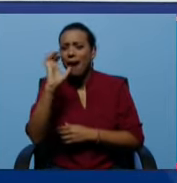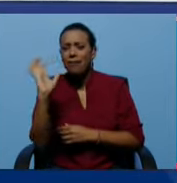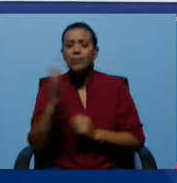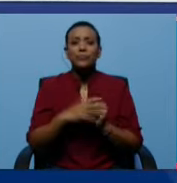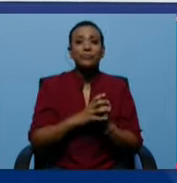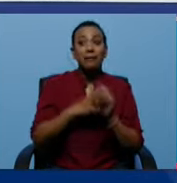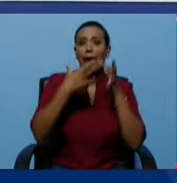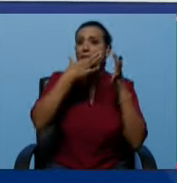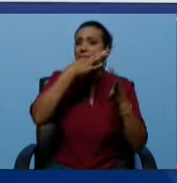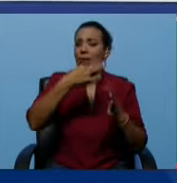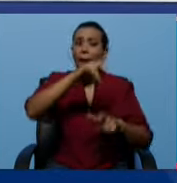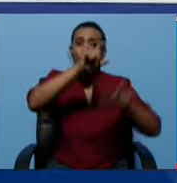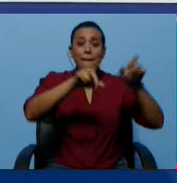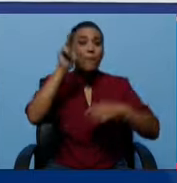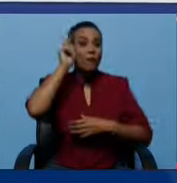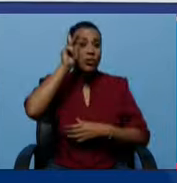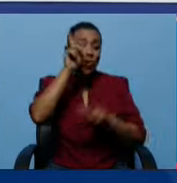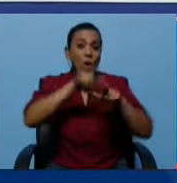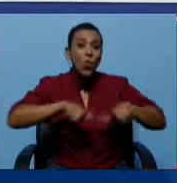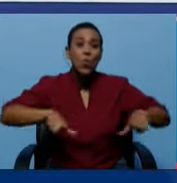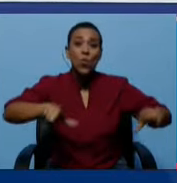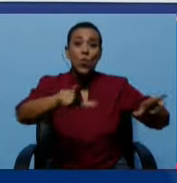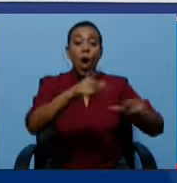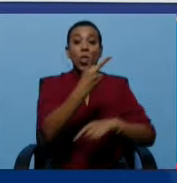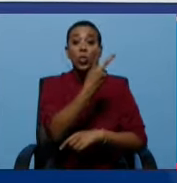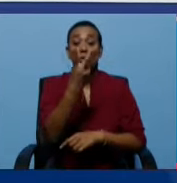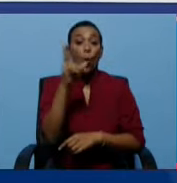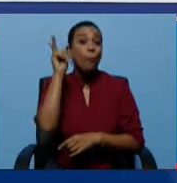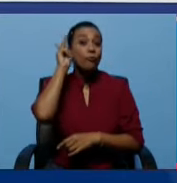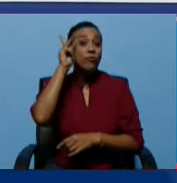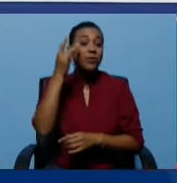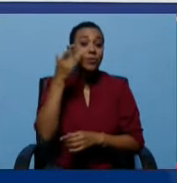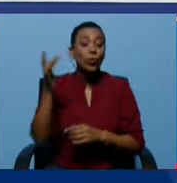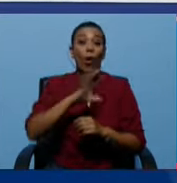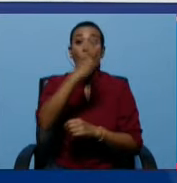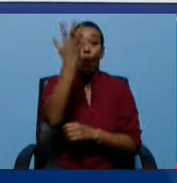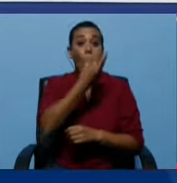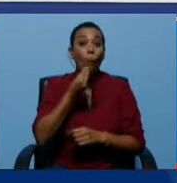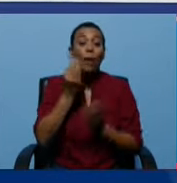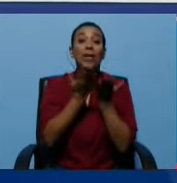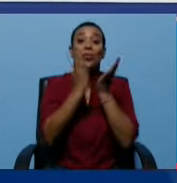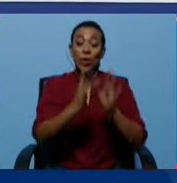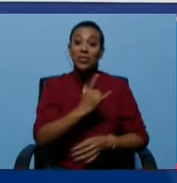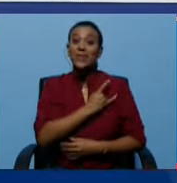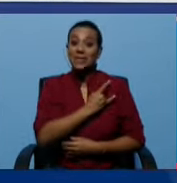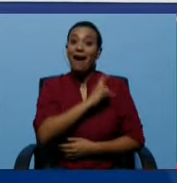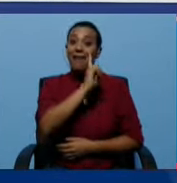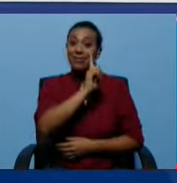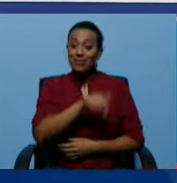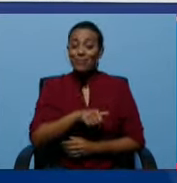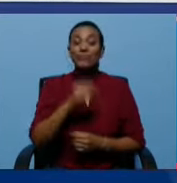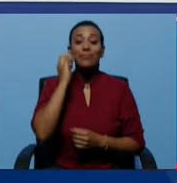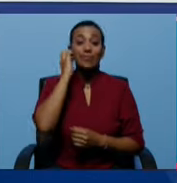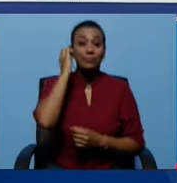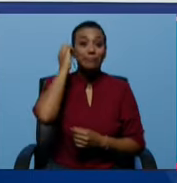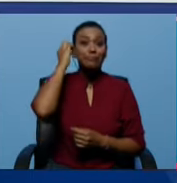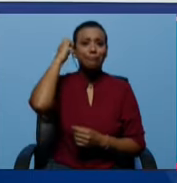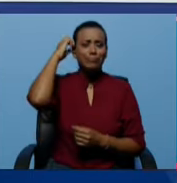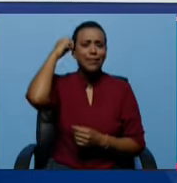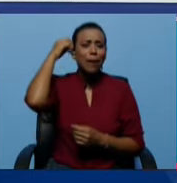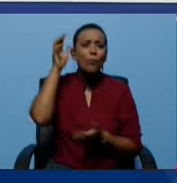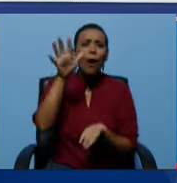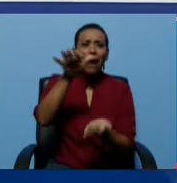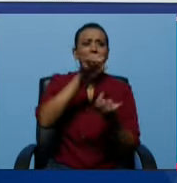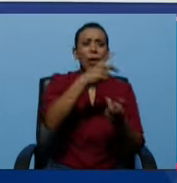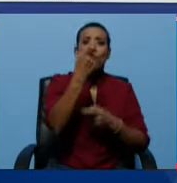nuestra facilitadora de este espacio, nuestros dos facilitadores. Ellos son jóvenes estudiantes universitarios que estamos captando en todo